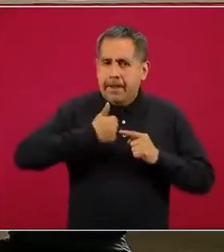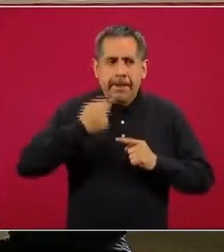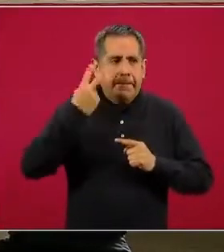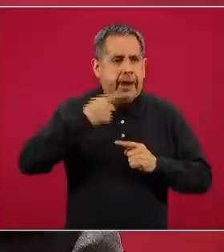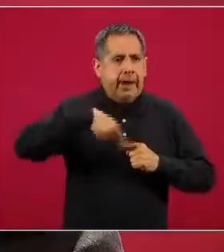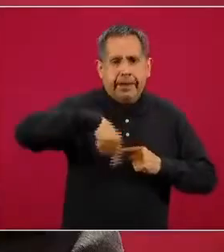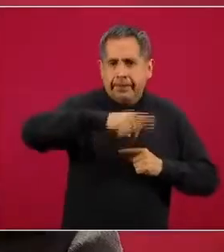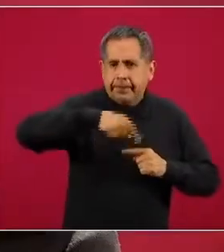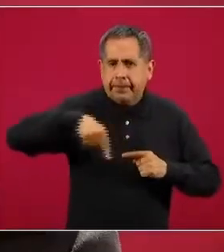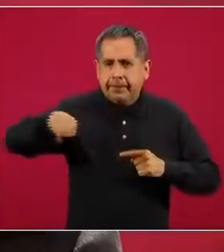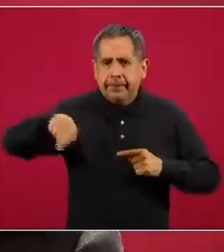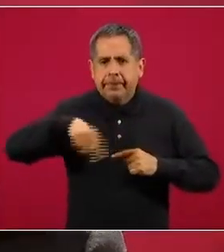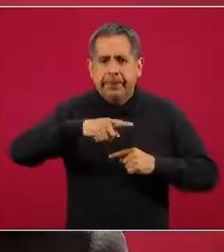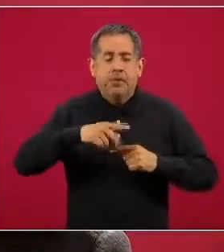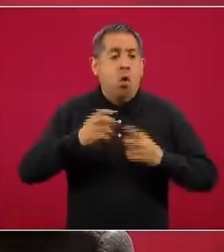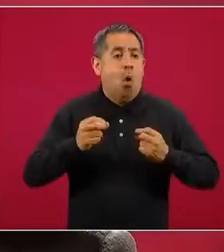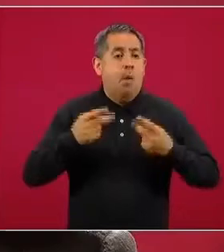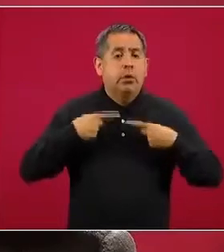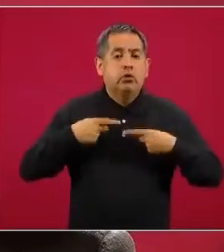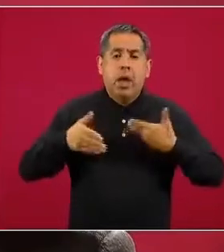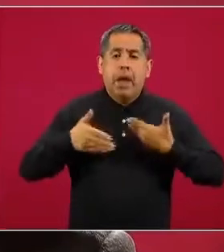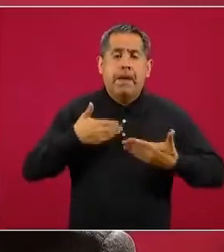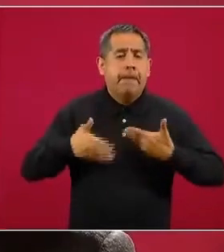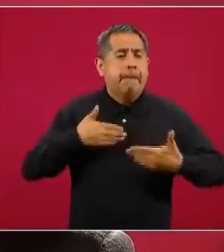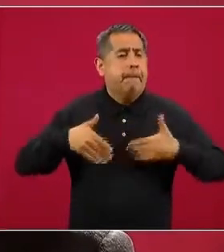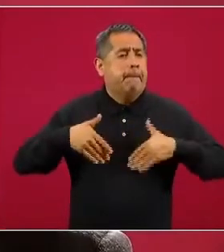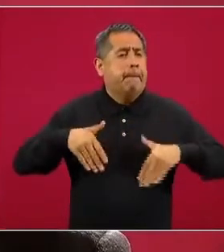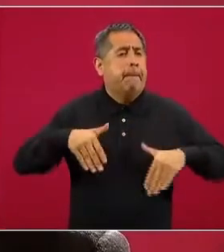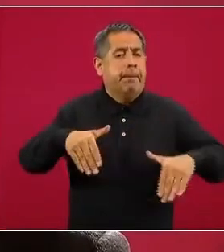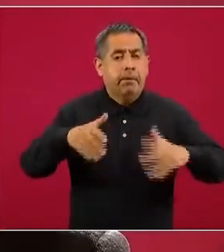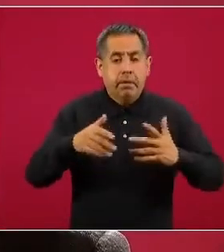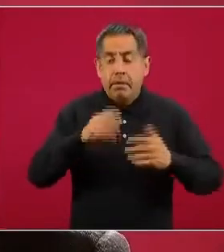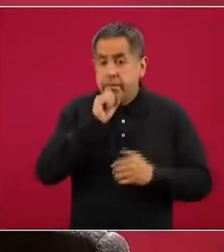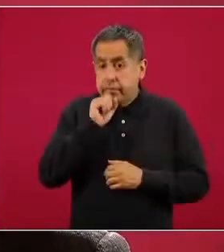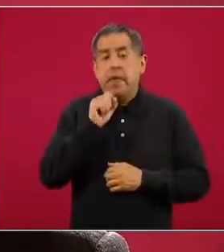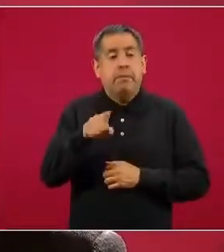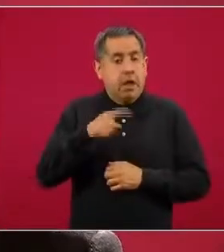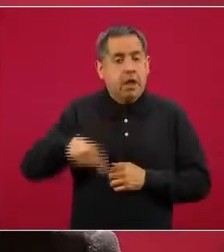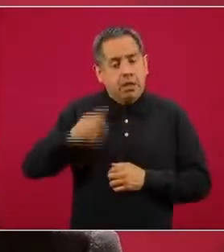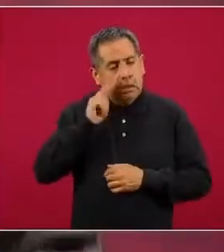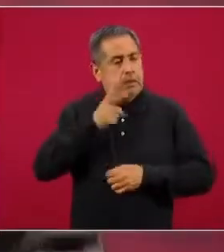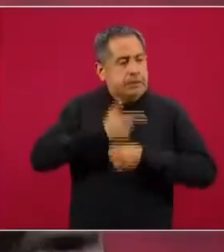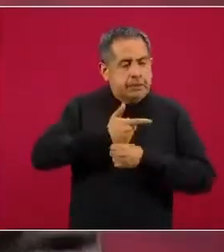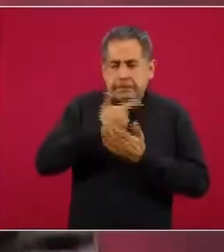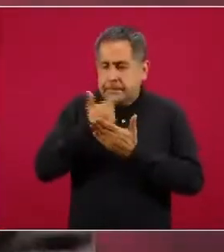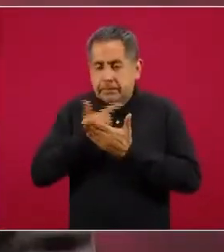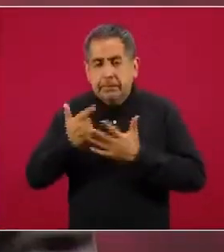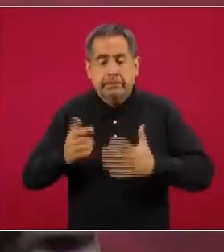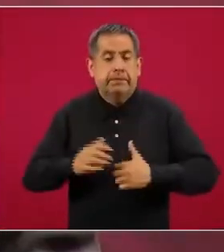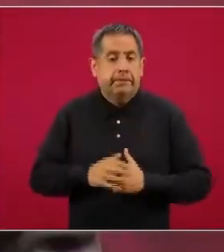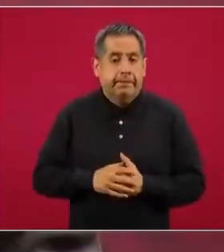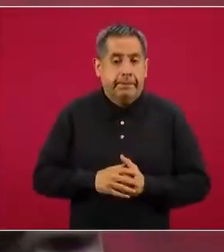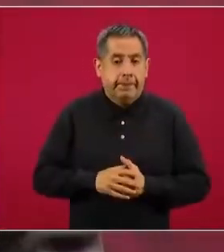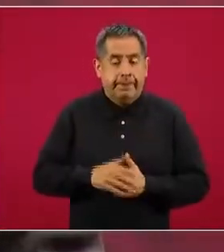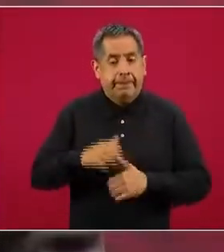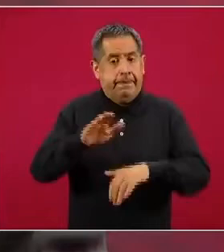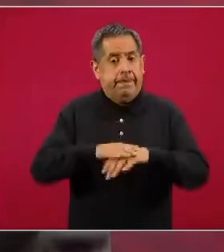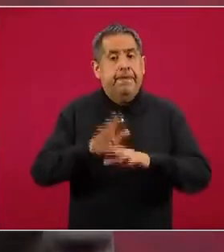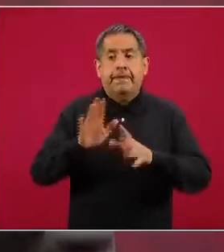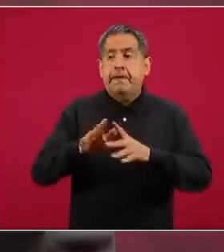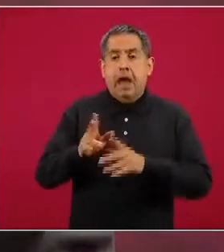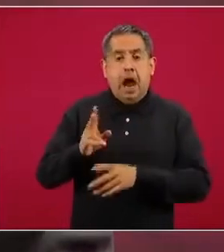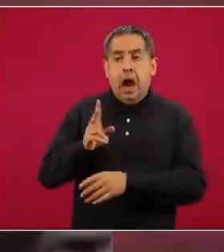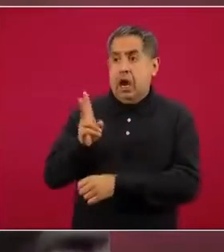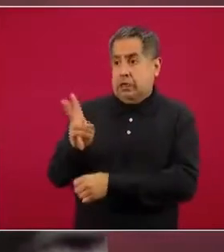también las personas que son peatones y también son registradas en la vía pública. Por cierto que ya nos aceptó la